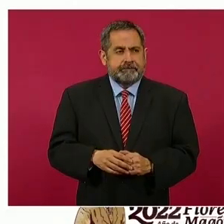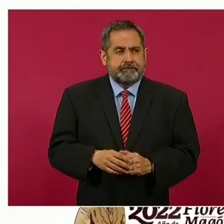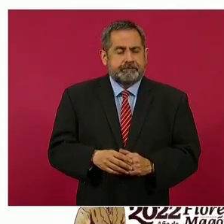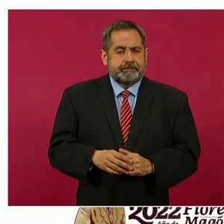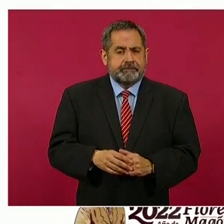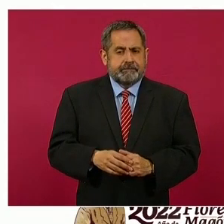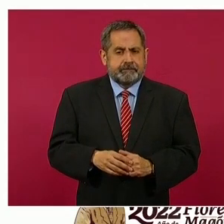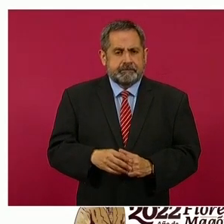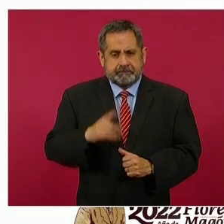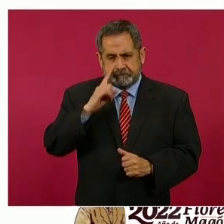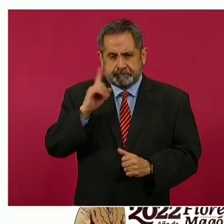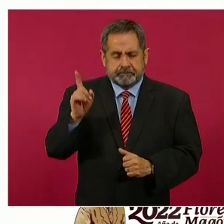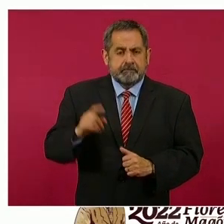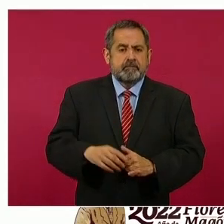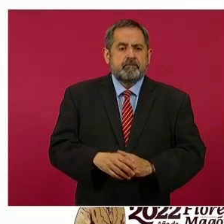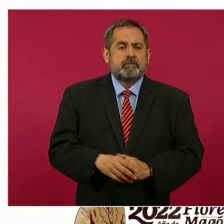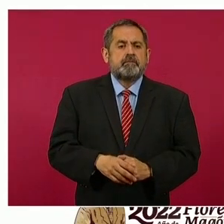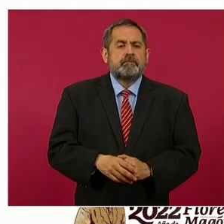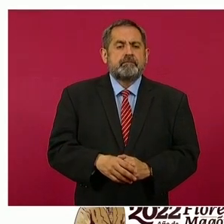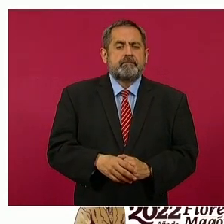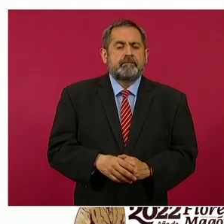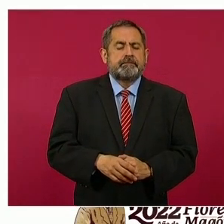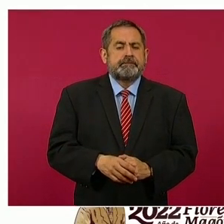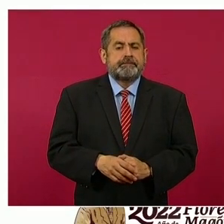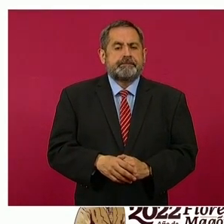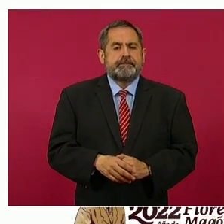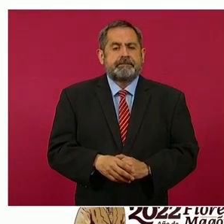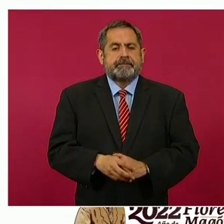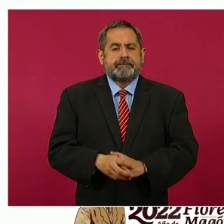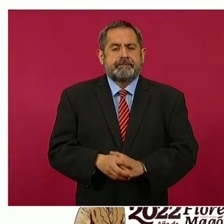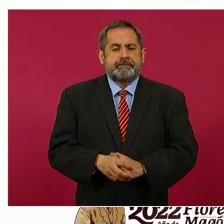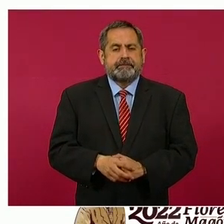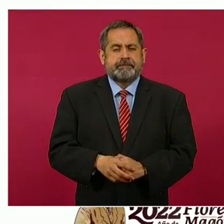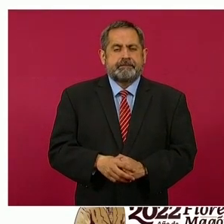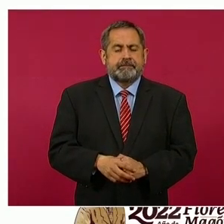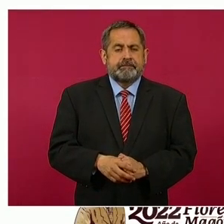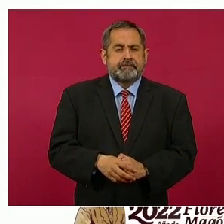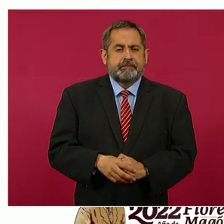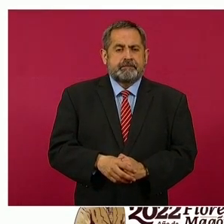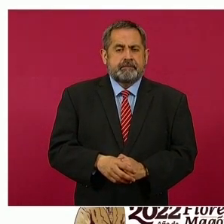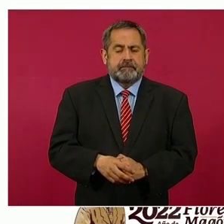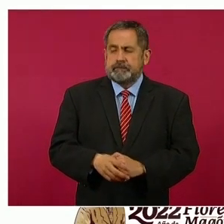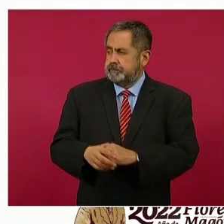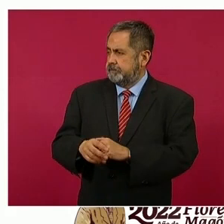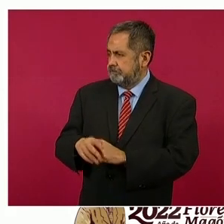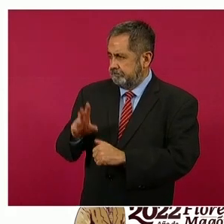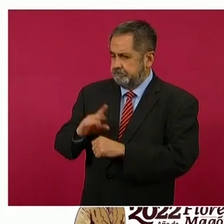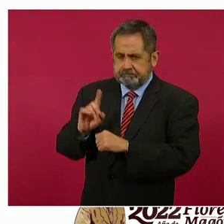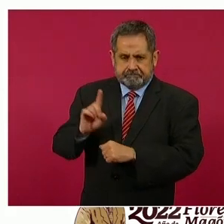¿Me puedo pasar para acá para comentarlo más fácilmente? Con su permiso, presidente.